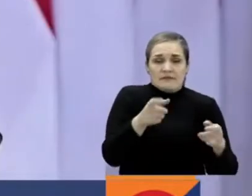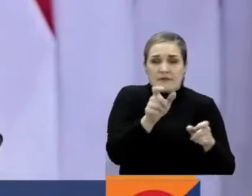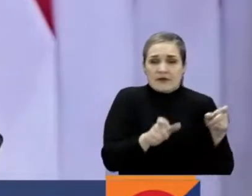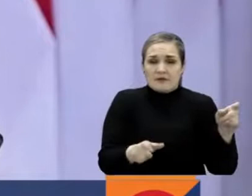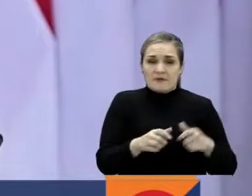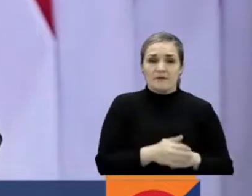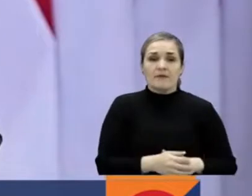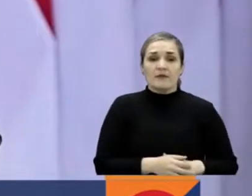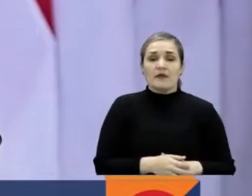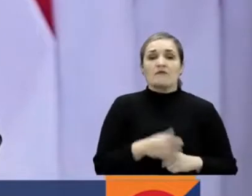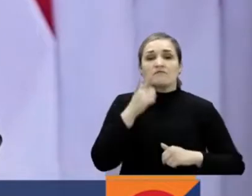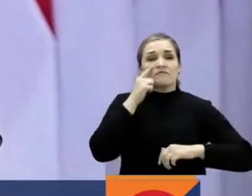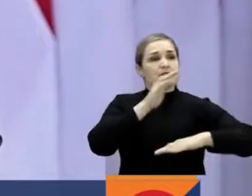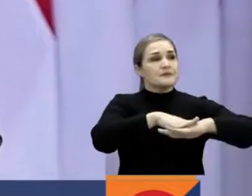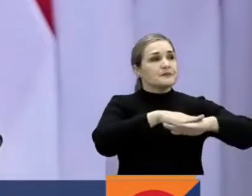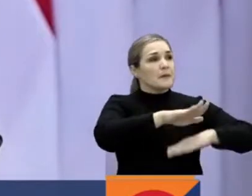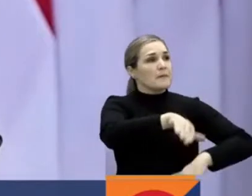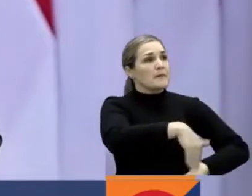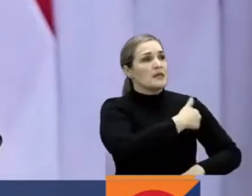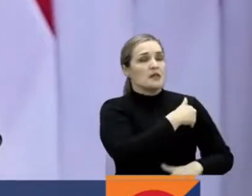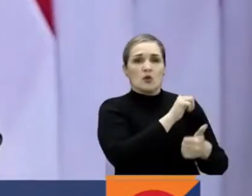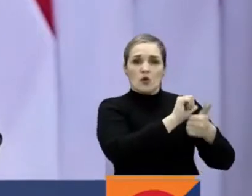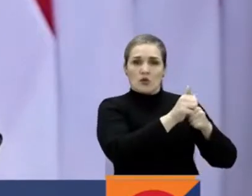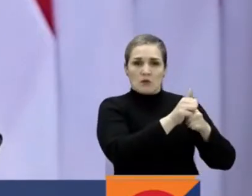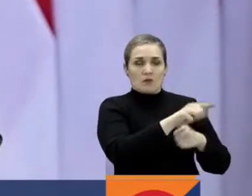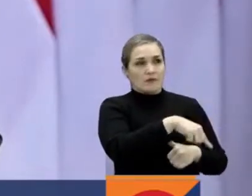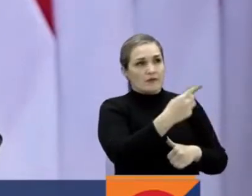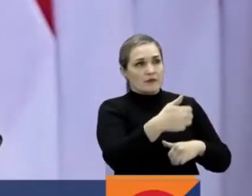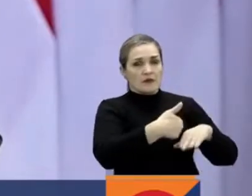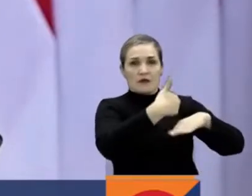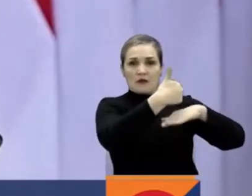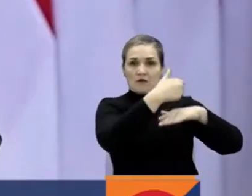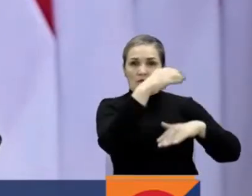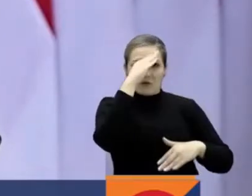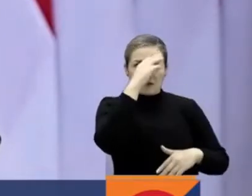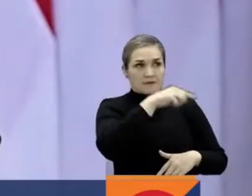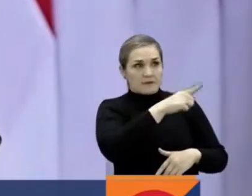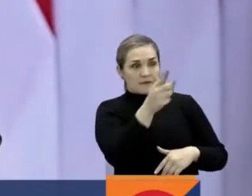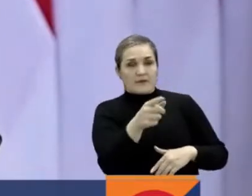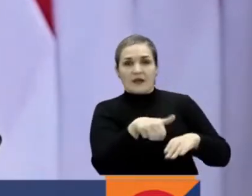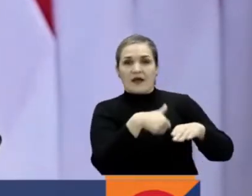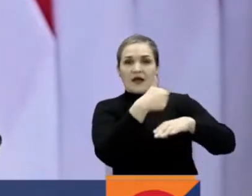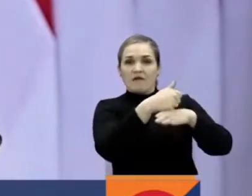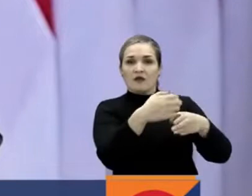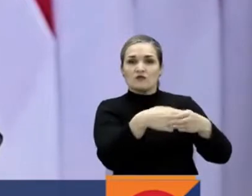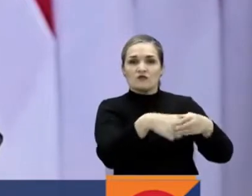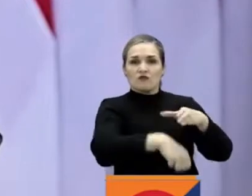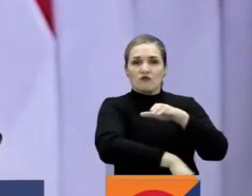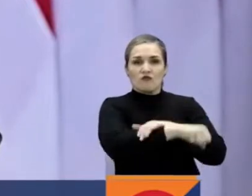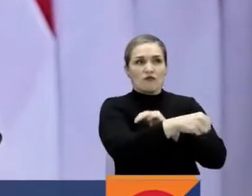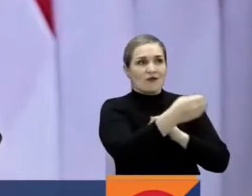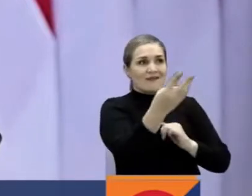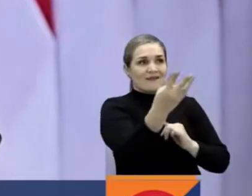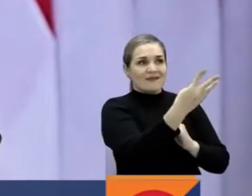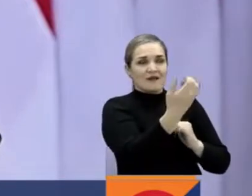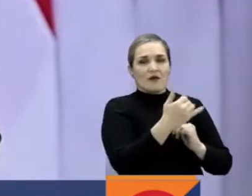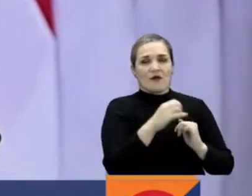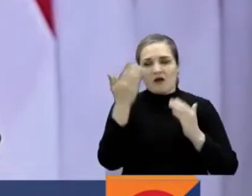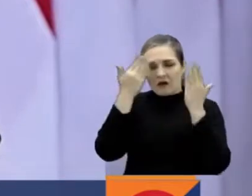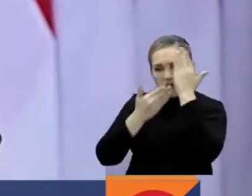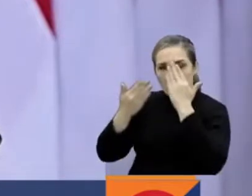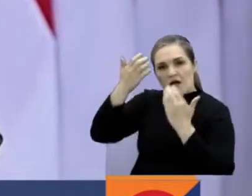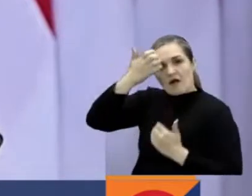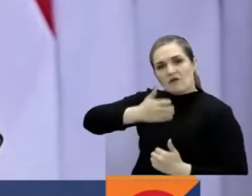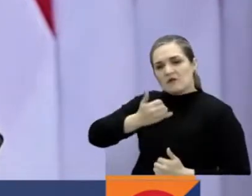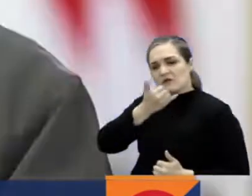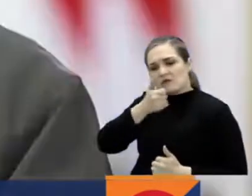dado instrucciones al ministro de Deportes, al jefe de la policía y al jefe de la Asociación de Fútbol para realizar una evaluación